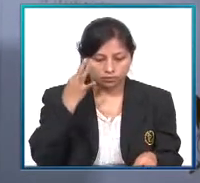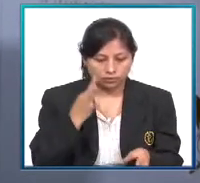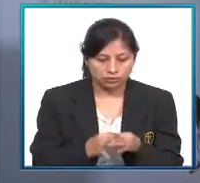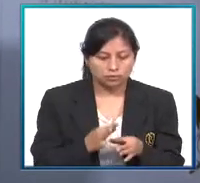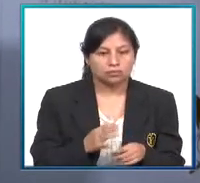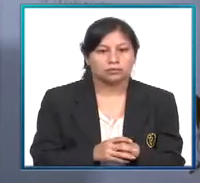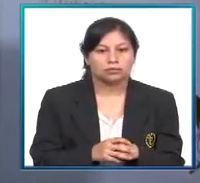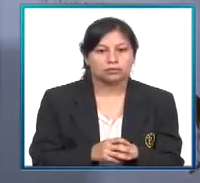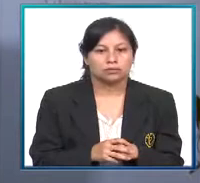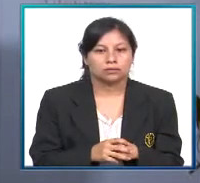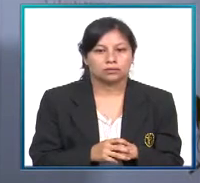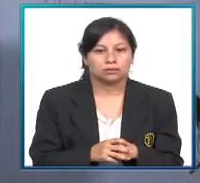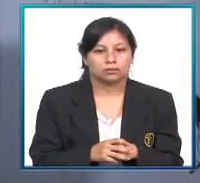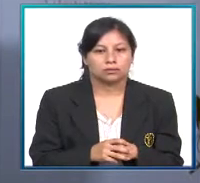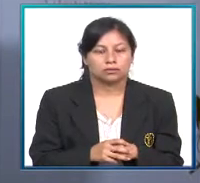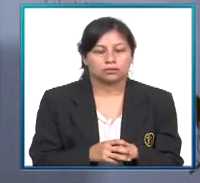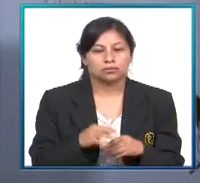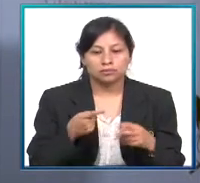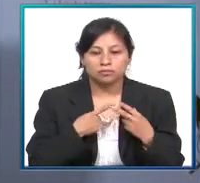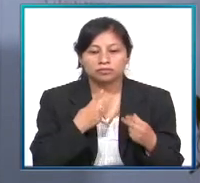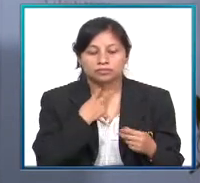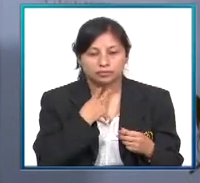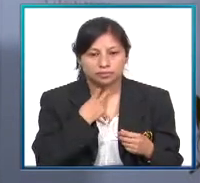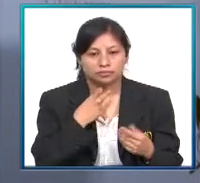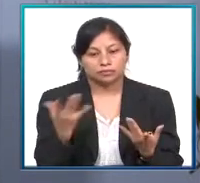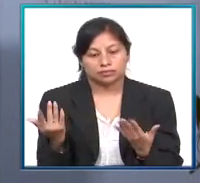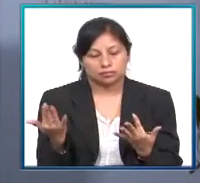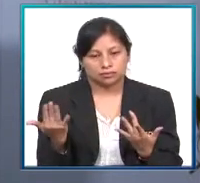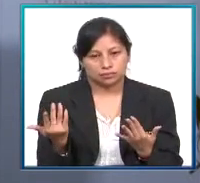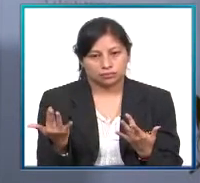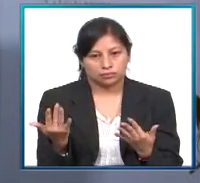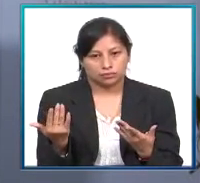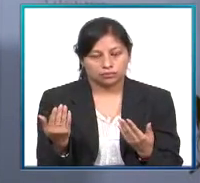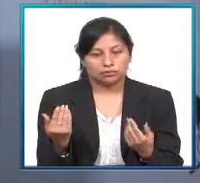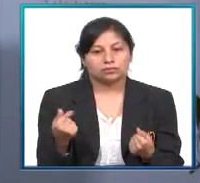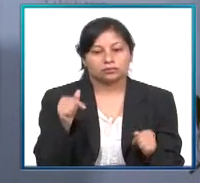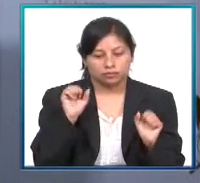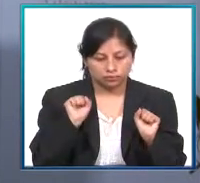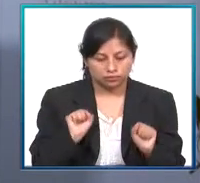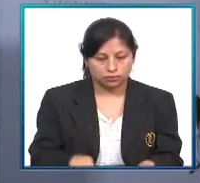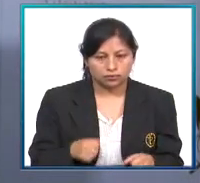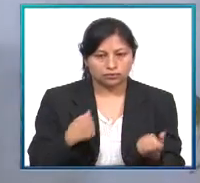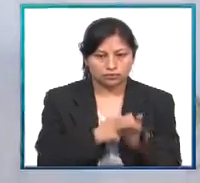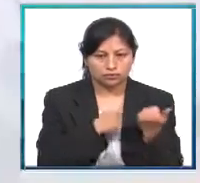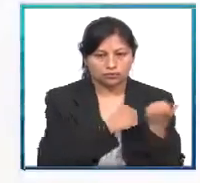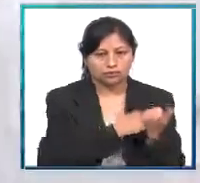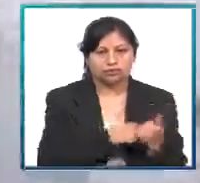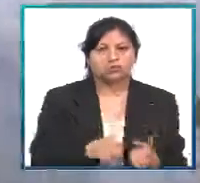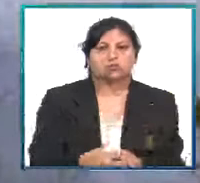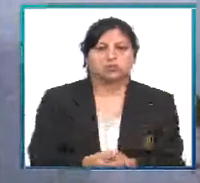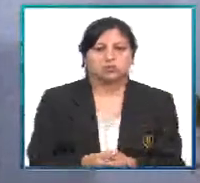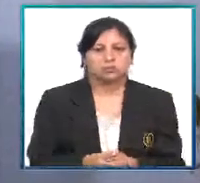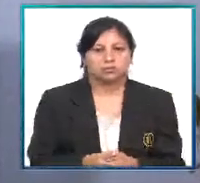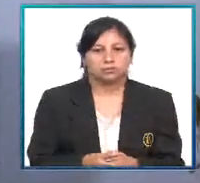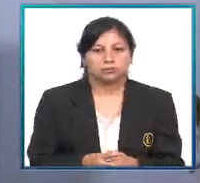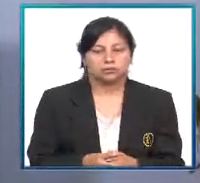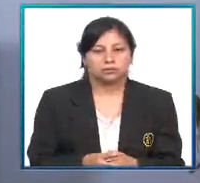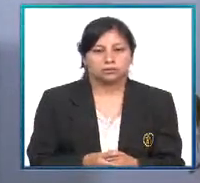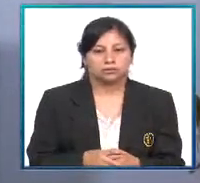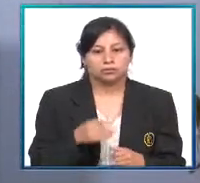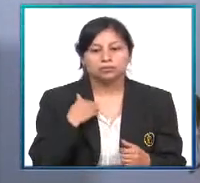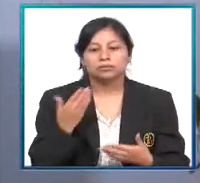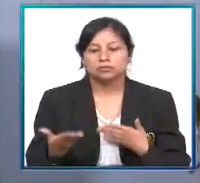realmente está en peligro y que esperamos con esto poder estarlos apoyando.